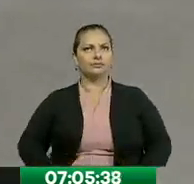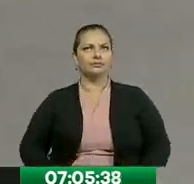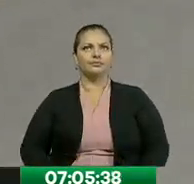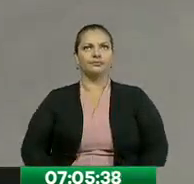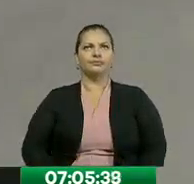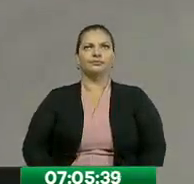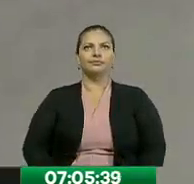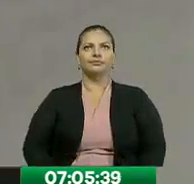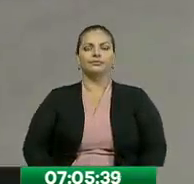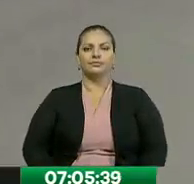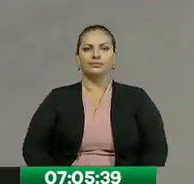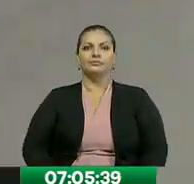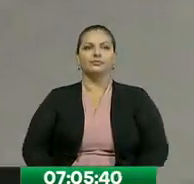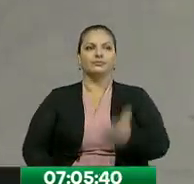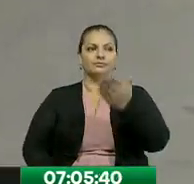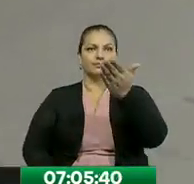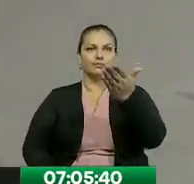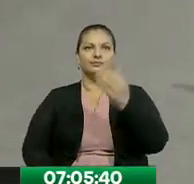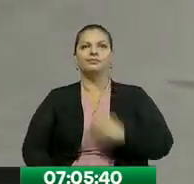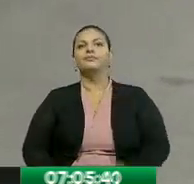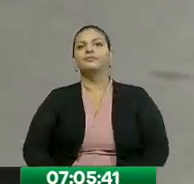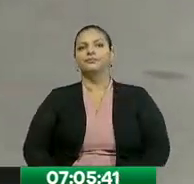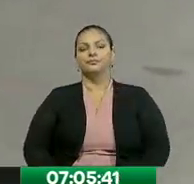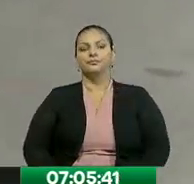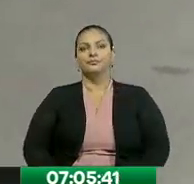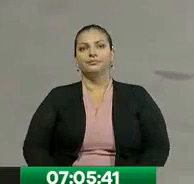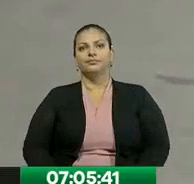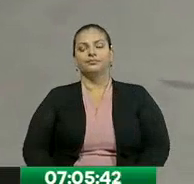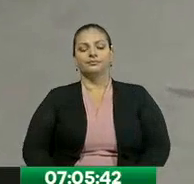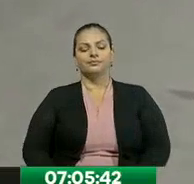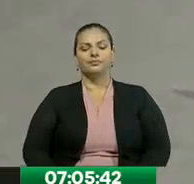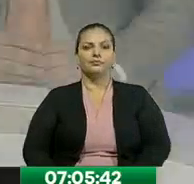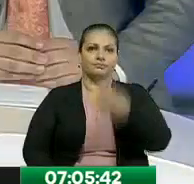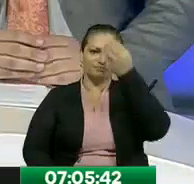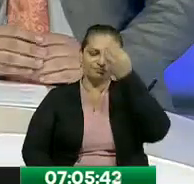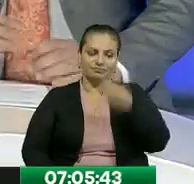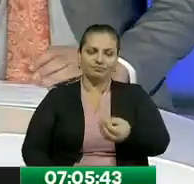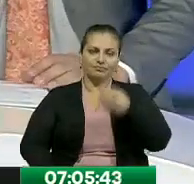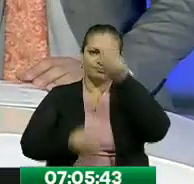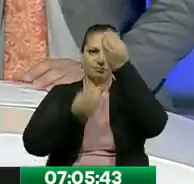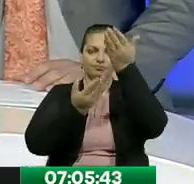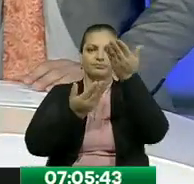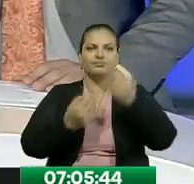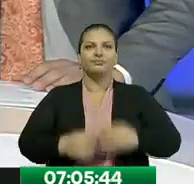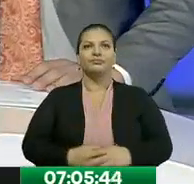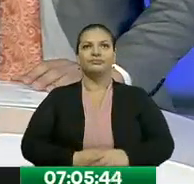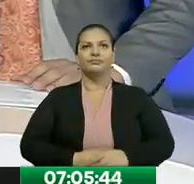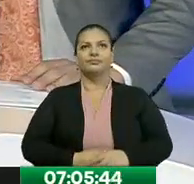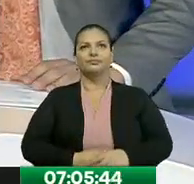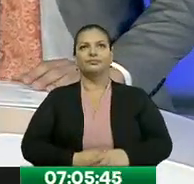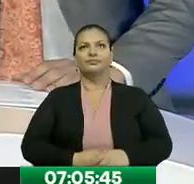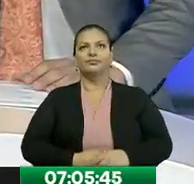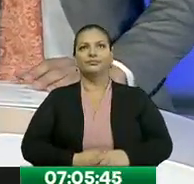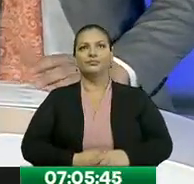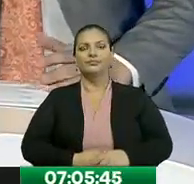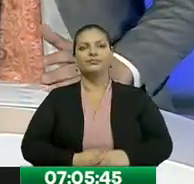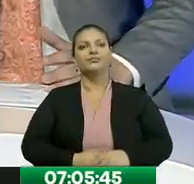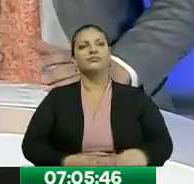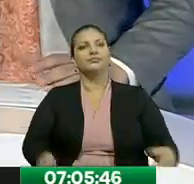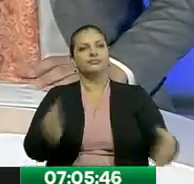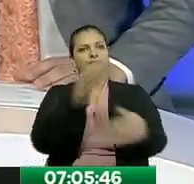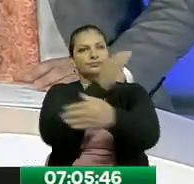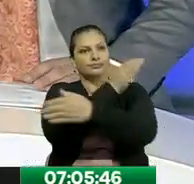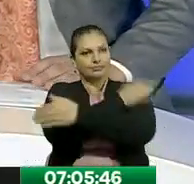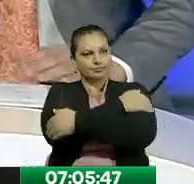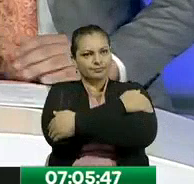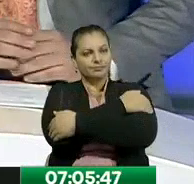Mi querida Luisa, José Luis y amigos televidentes, muy buenos días. Muchísimas gracias, Jorge, te mando un abrazo y cualquier